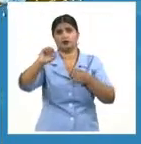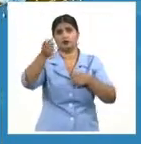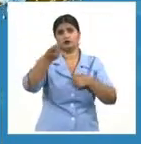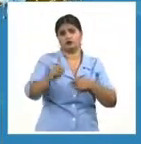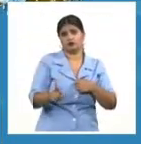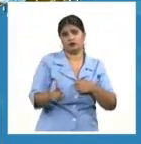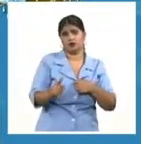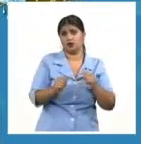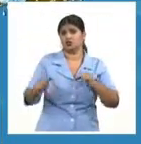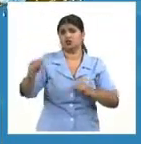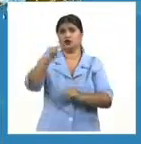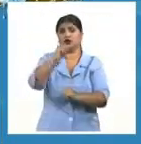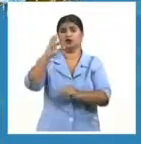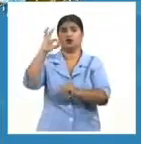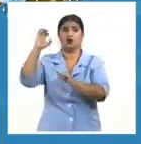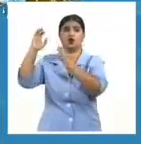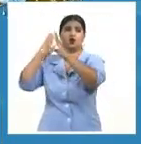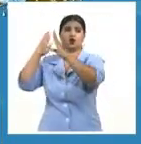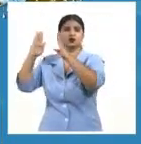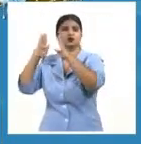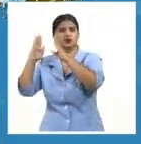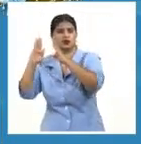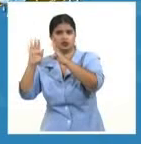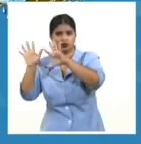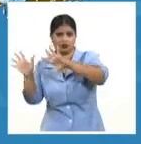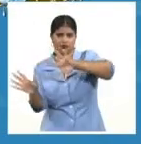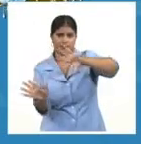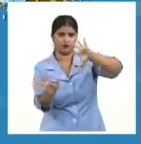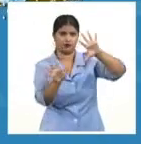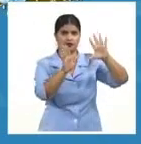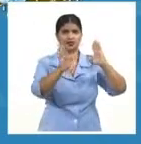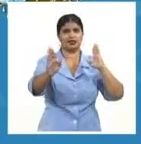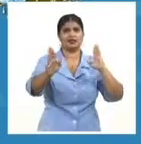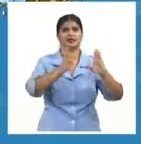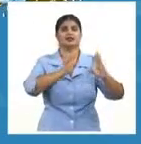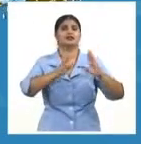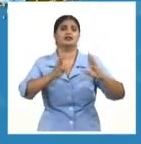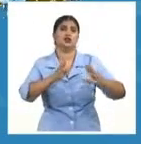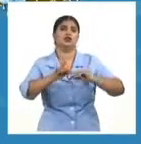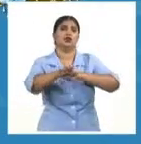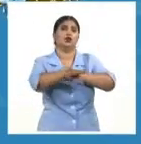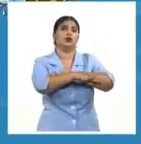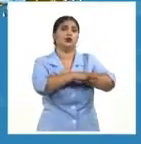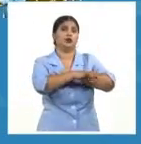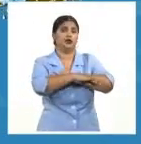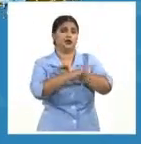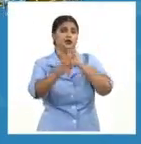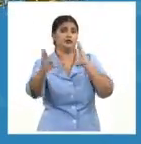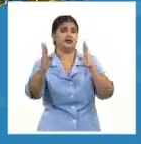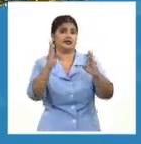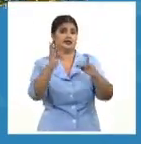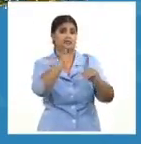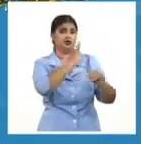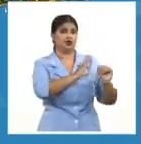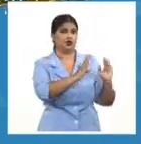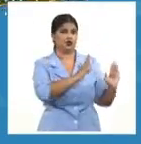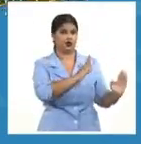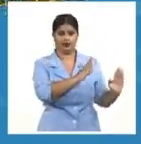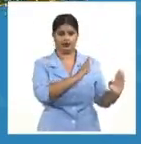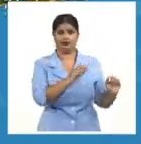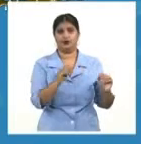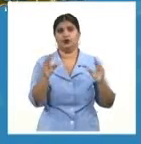sobre todo en la región occidental y también hacia localidades del interior y la costa sur de centro y oriente. Por la noche van a continuar